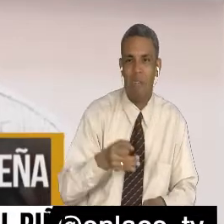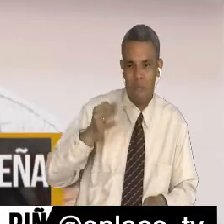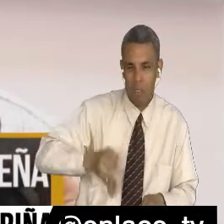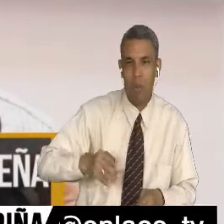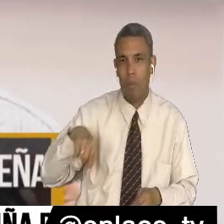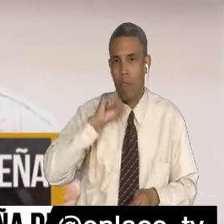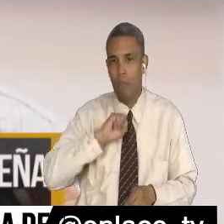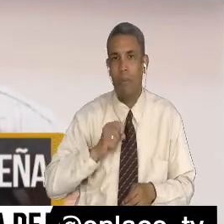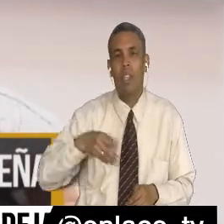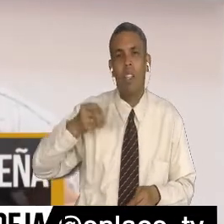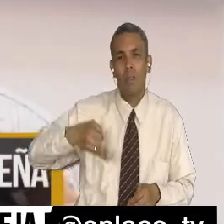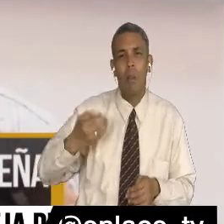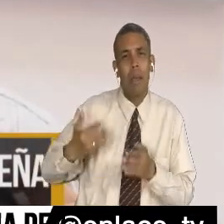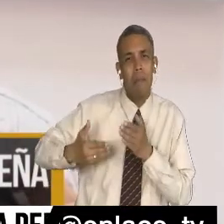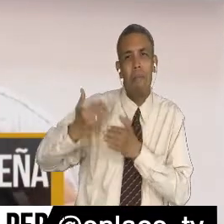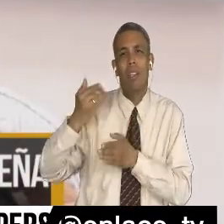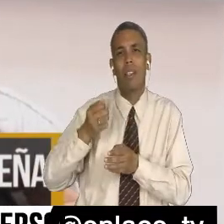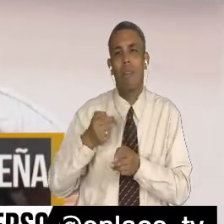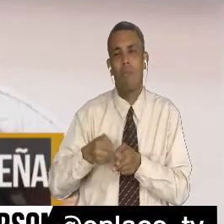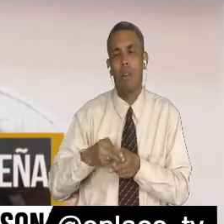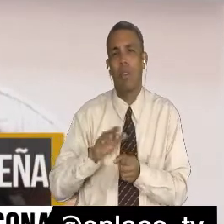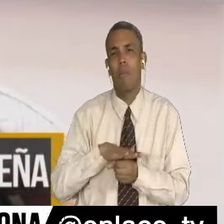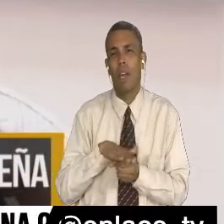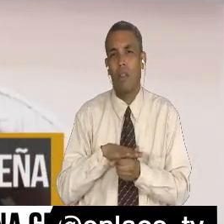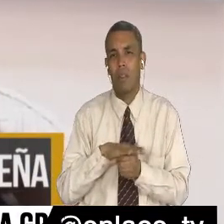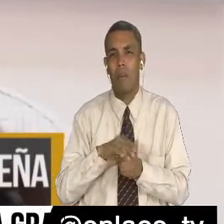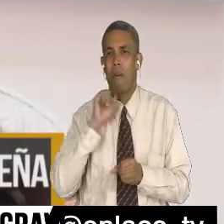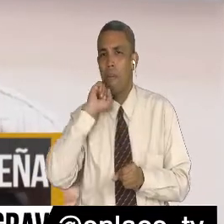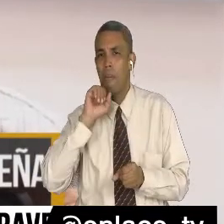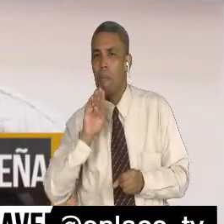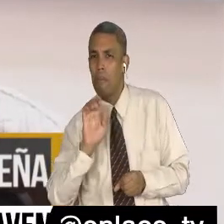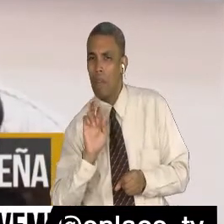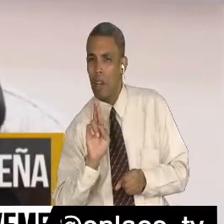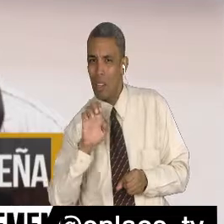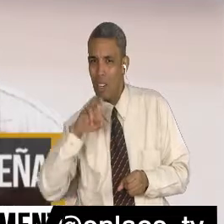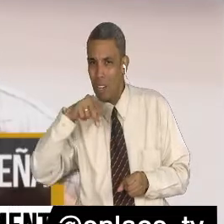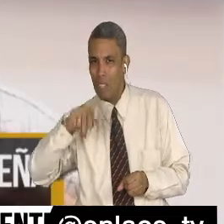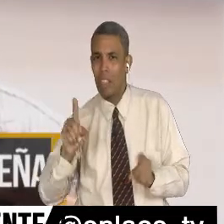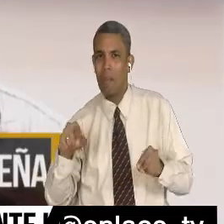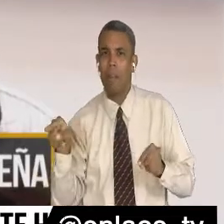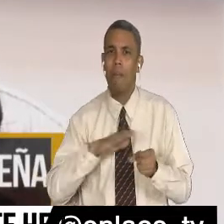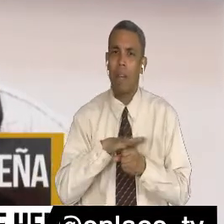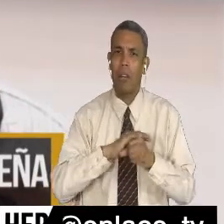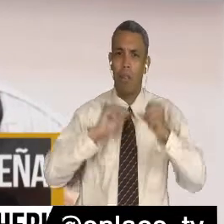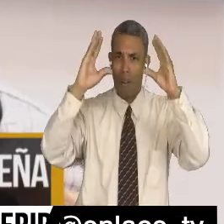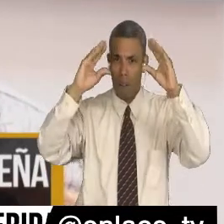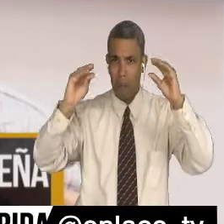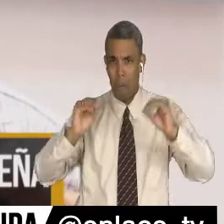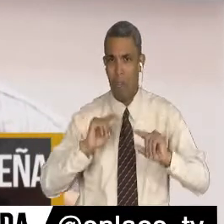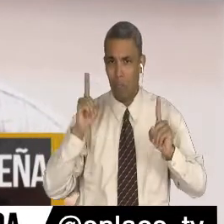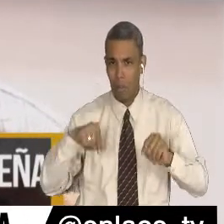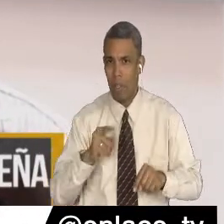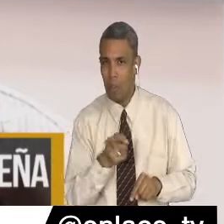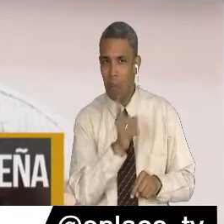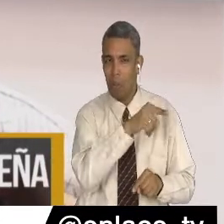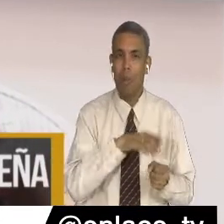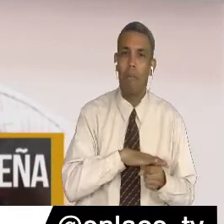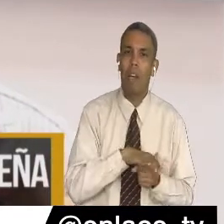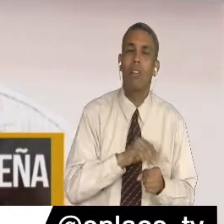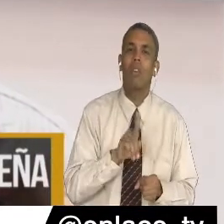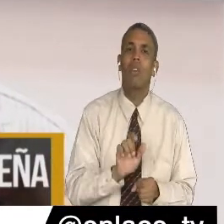Barranca Bermeja, en el barrio Los Pinos, y estamos mirando también en San Silvestre, de acuerdo a los aportes que